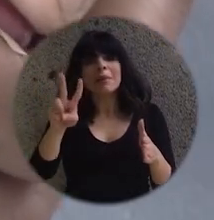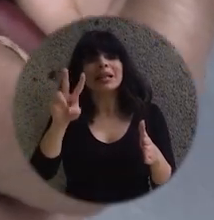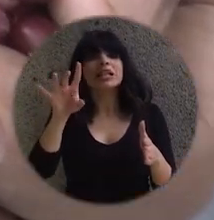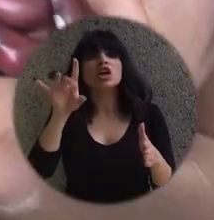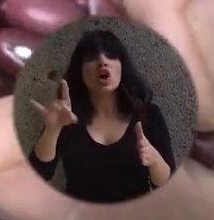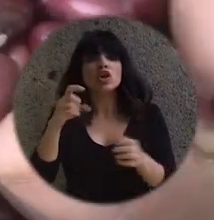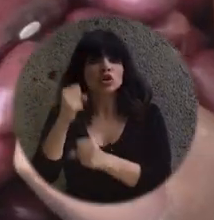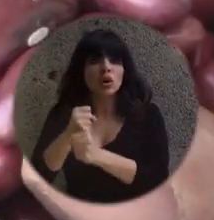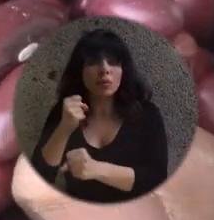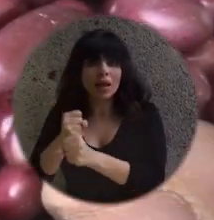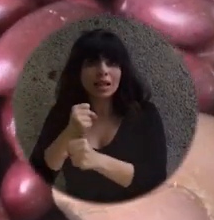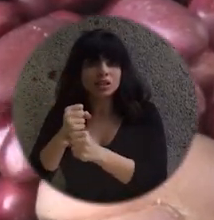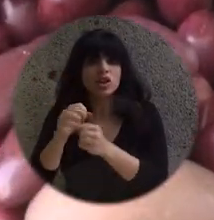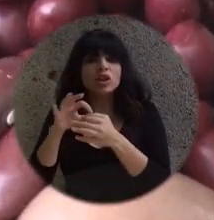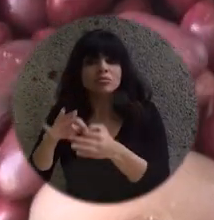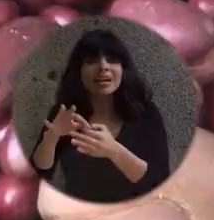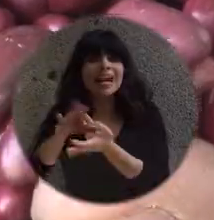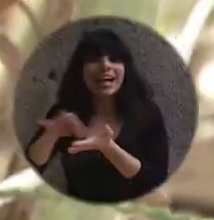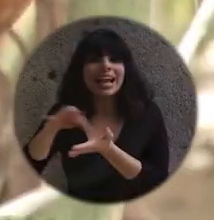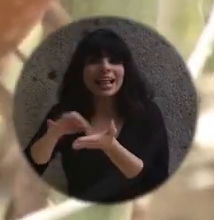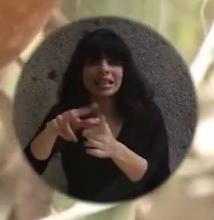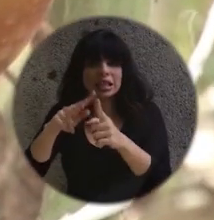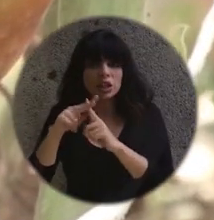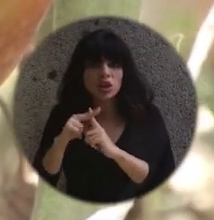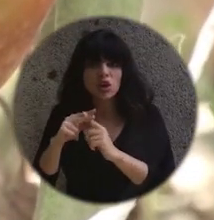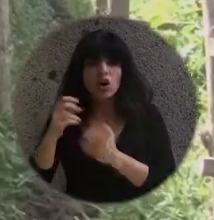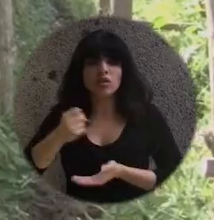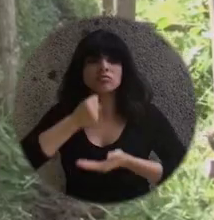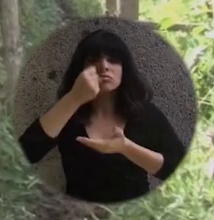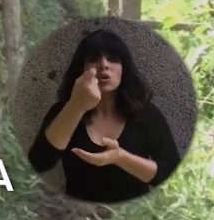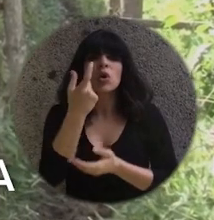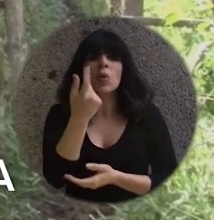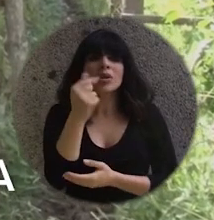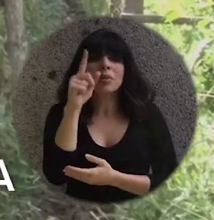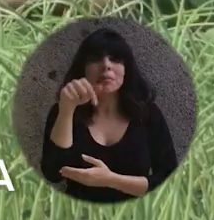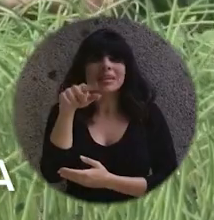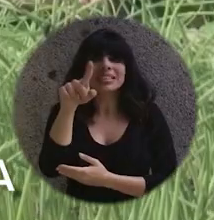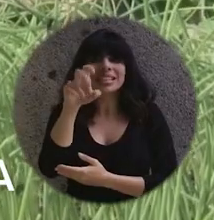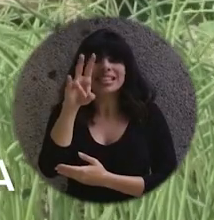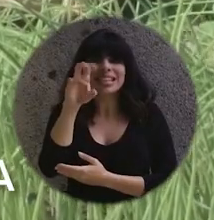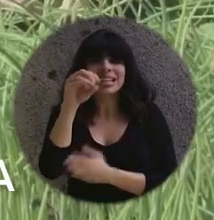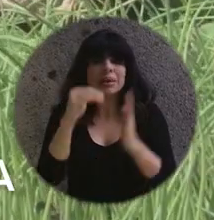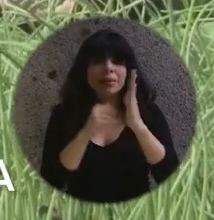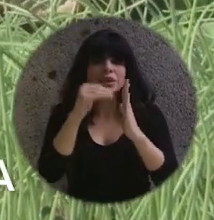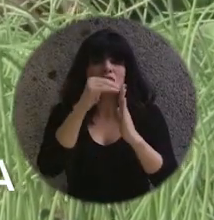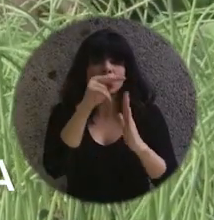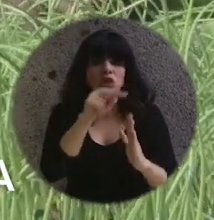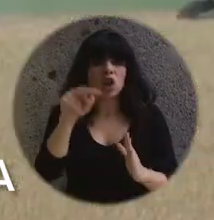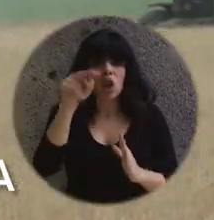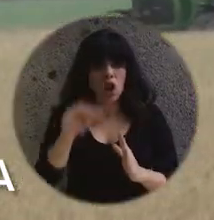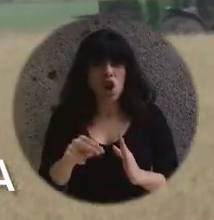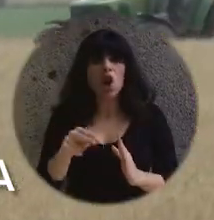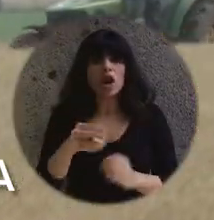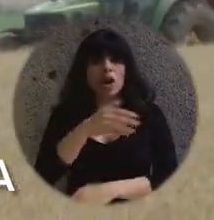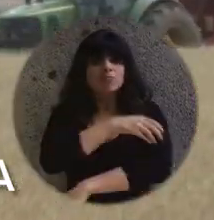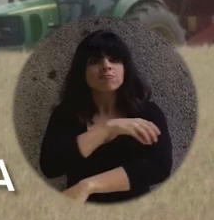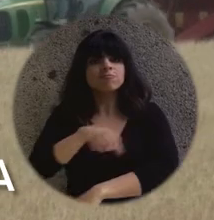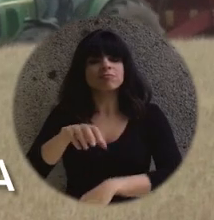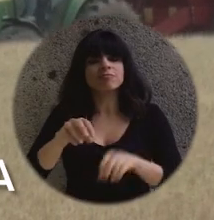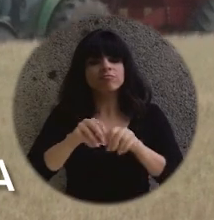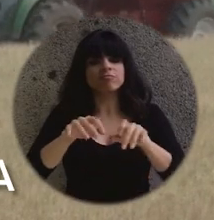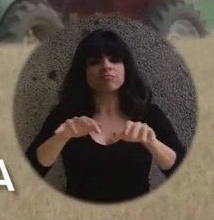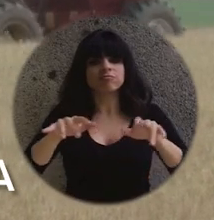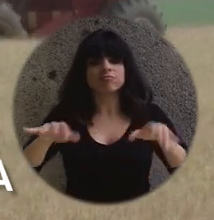16.928 operaciones de crédito. Mediante una inversión de 1,170 millones de colones, se fortaleció la